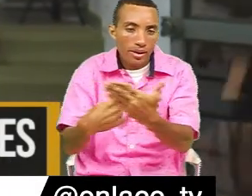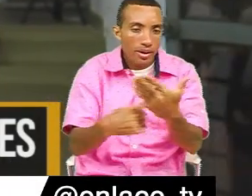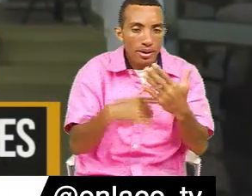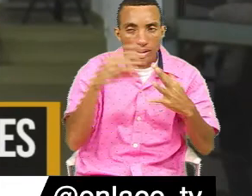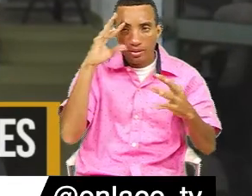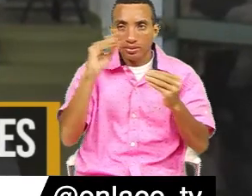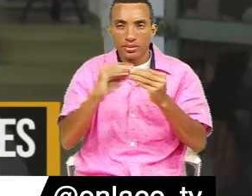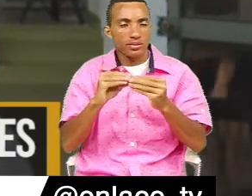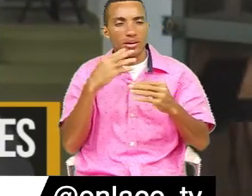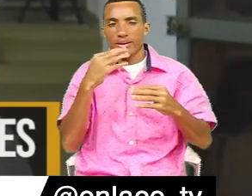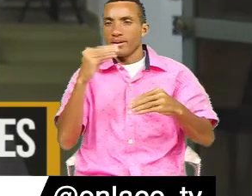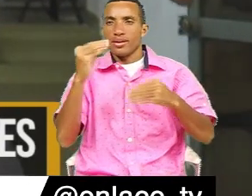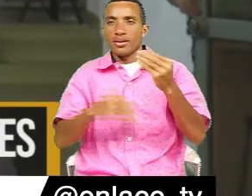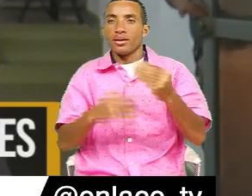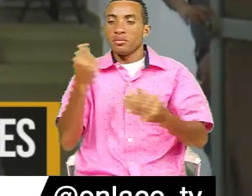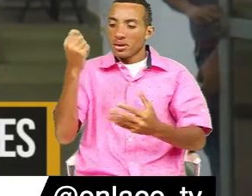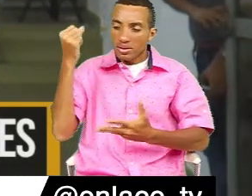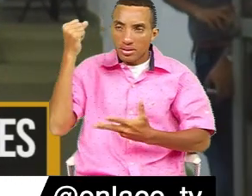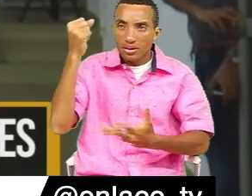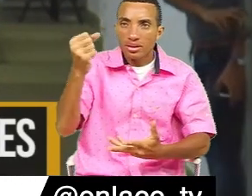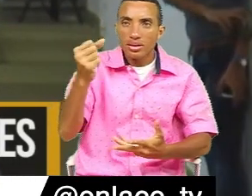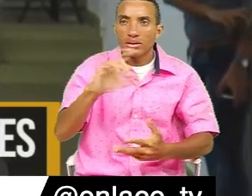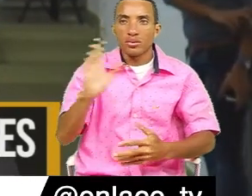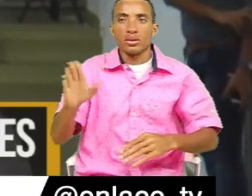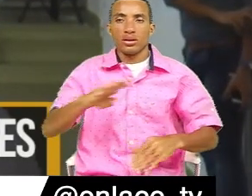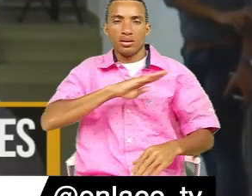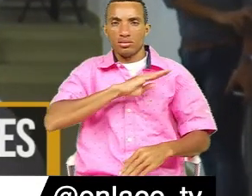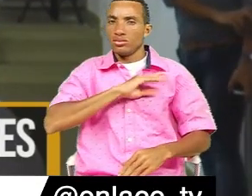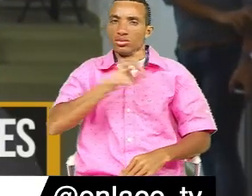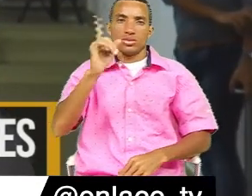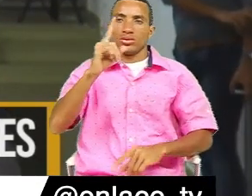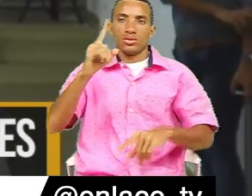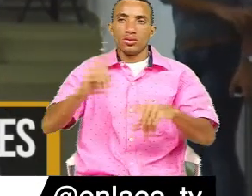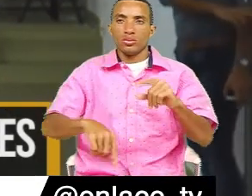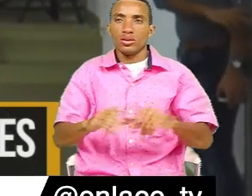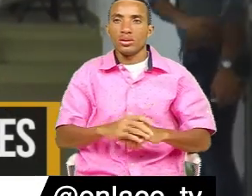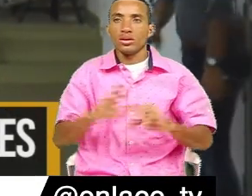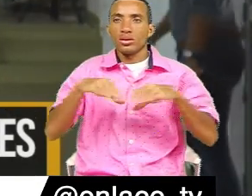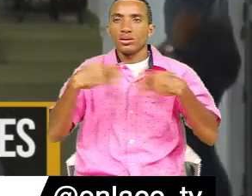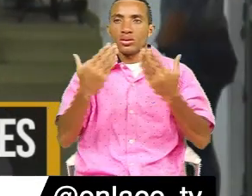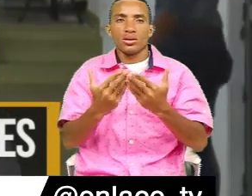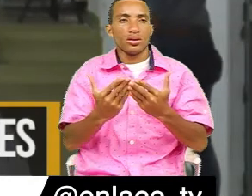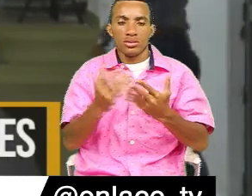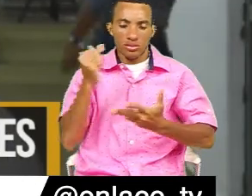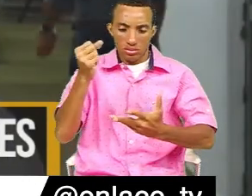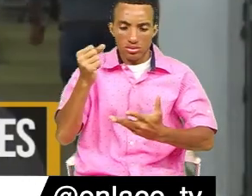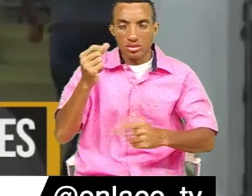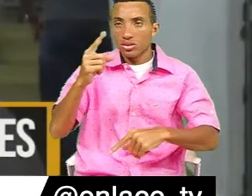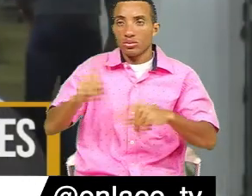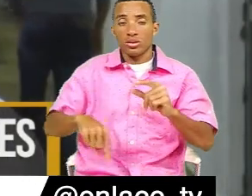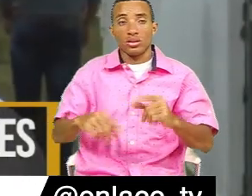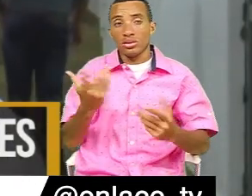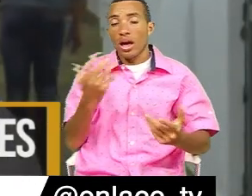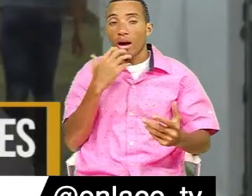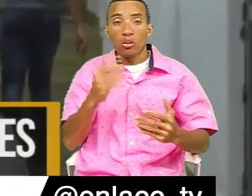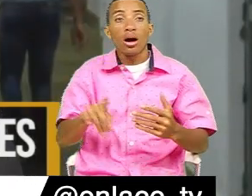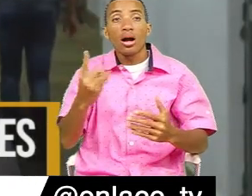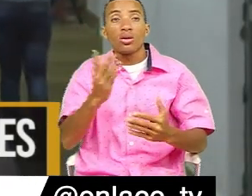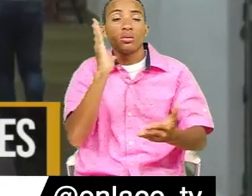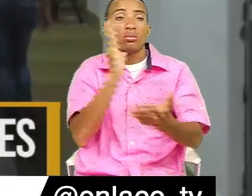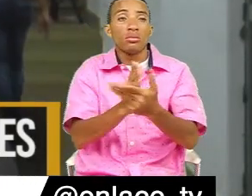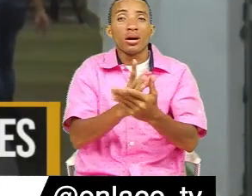estamos de acuerdo con que los recursos se manejen directamente desde la alcaldía. No pueden dejar un colegio sin recursos, no estamos de acuerdo con eso, porque si llega a pasar algo,